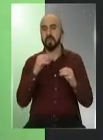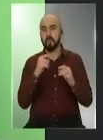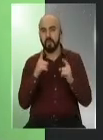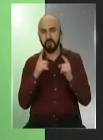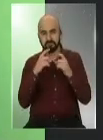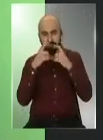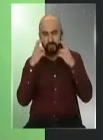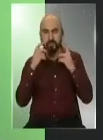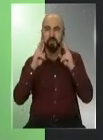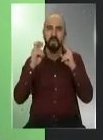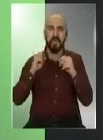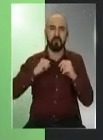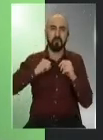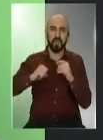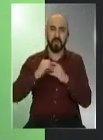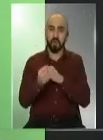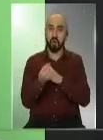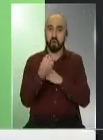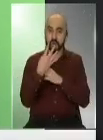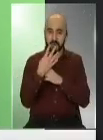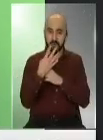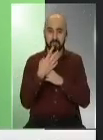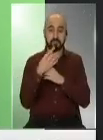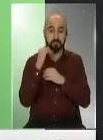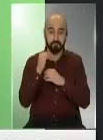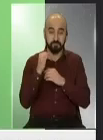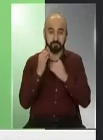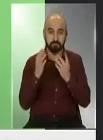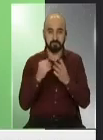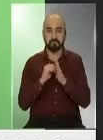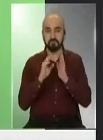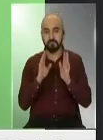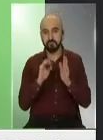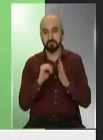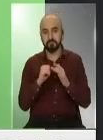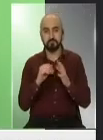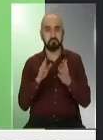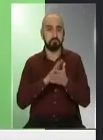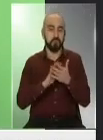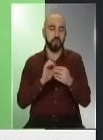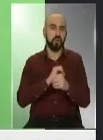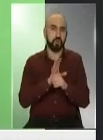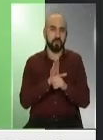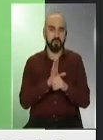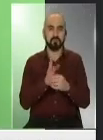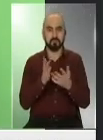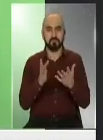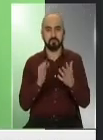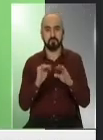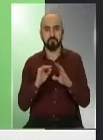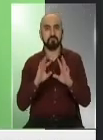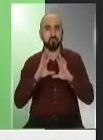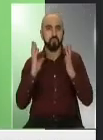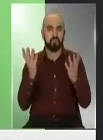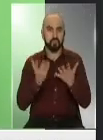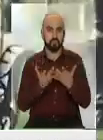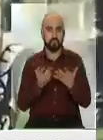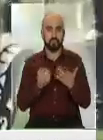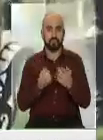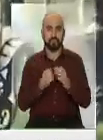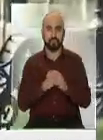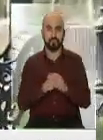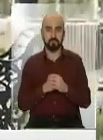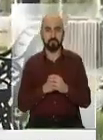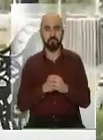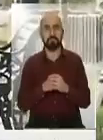para evitar el contagio, como lo es, por ejemplo, el COVID actual, la pandemia mundial en la que nos encontramos todos.